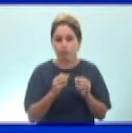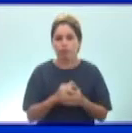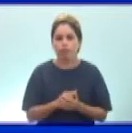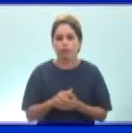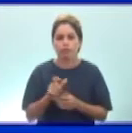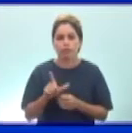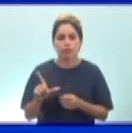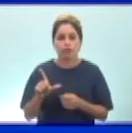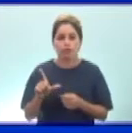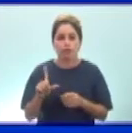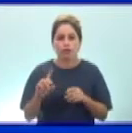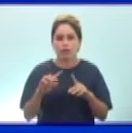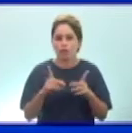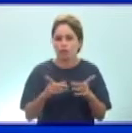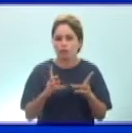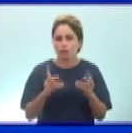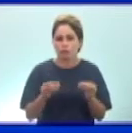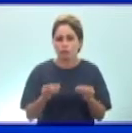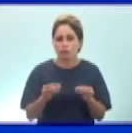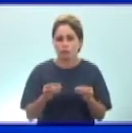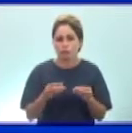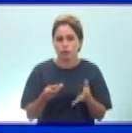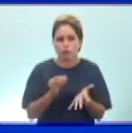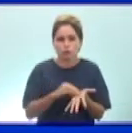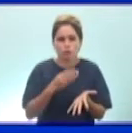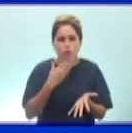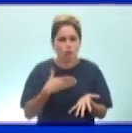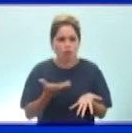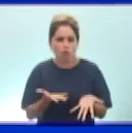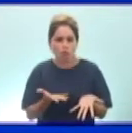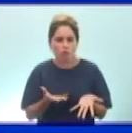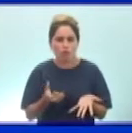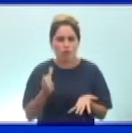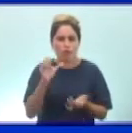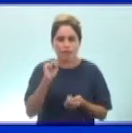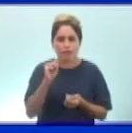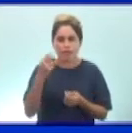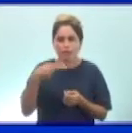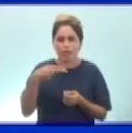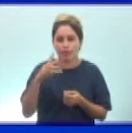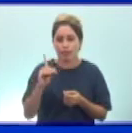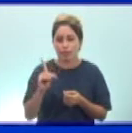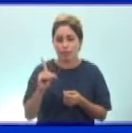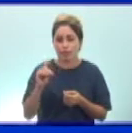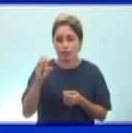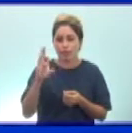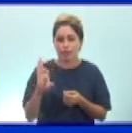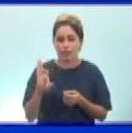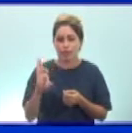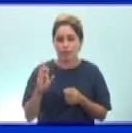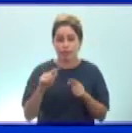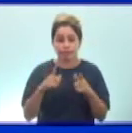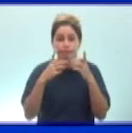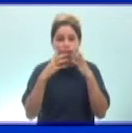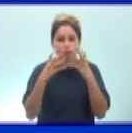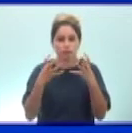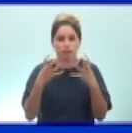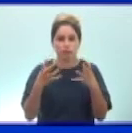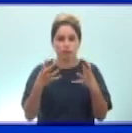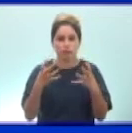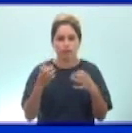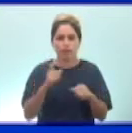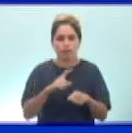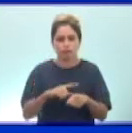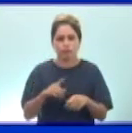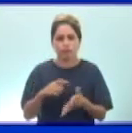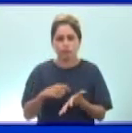que está representado por las letras S, P, D y F. Esto es de gran importancia, por lo tanto daremos unos minutos para que ustedes